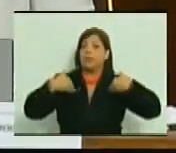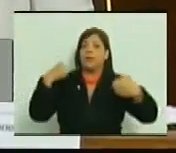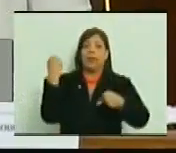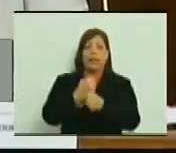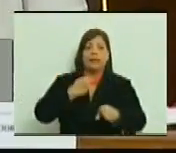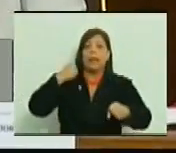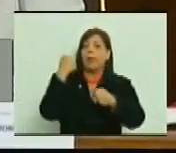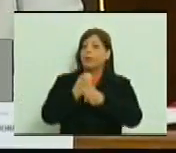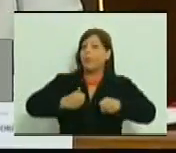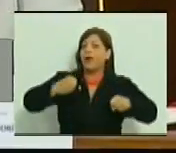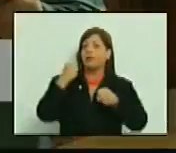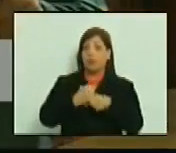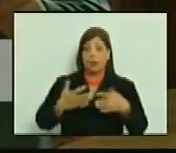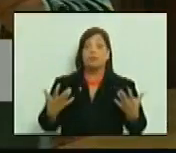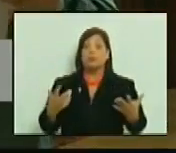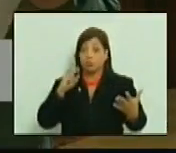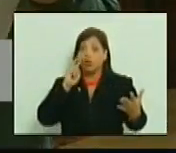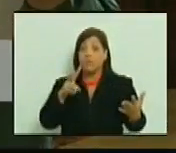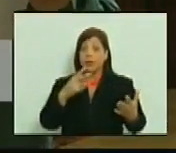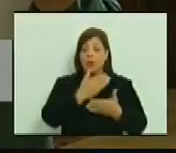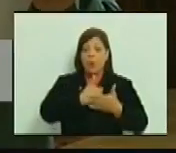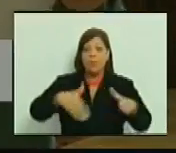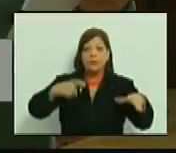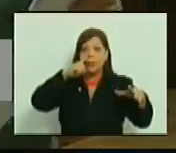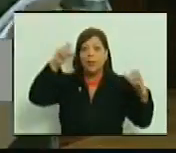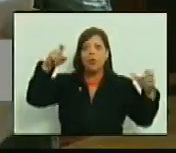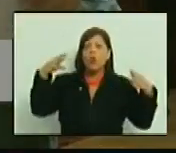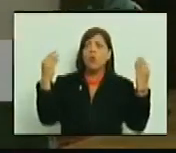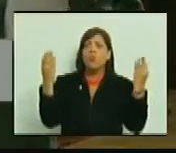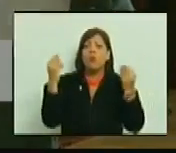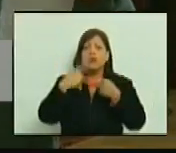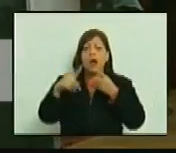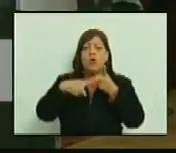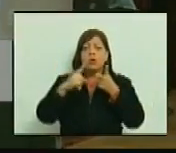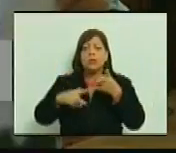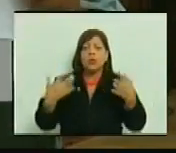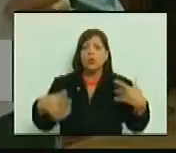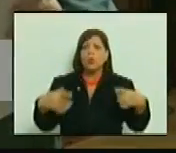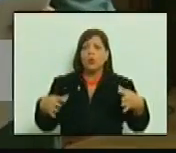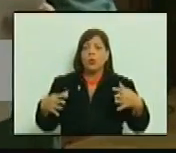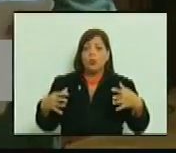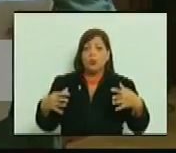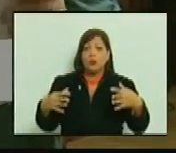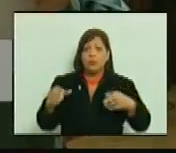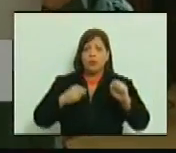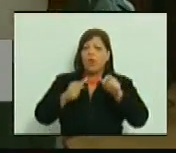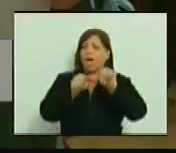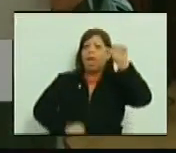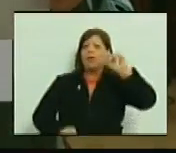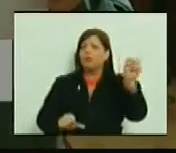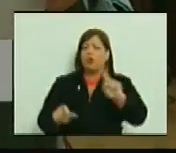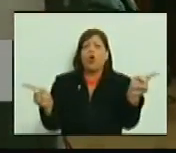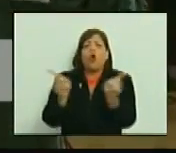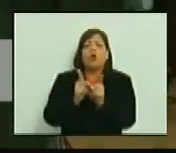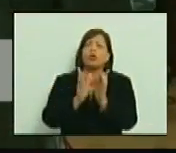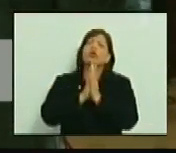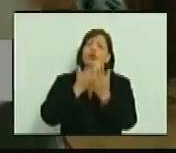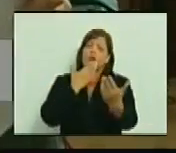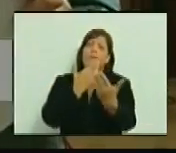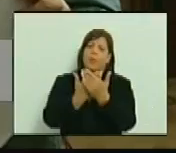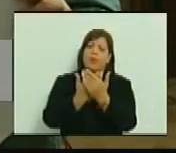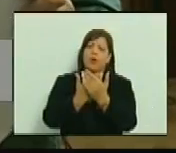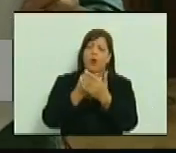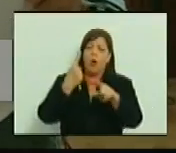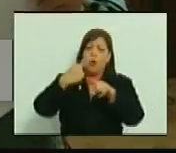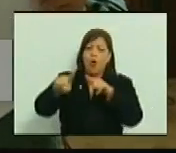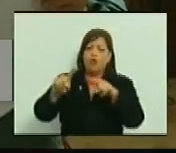y... O sea, uno dice, Dios mío, ¿por qué tantas cosas? Pero sin extenderme mucho, yo le pediría aquí otra